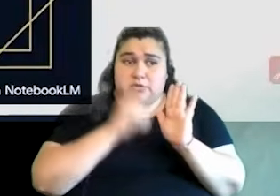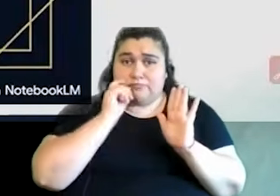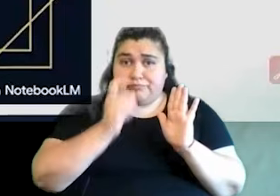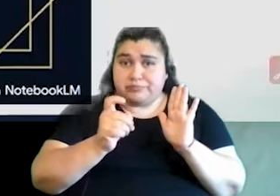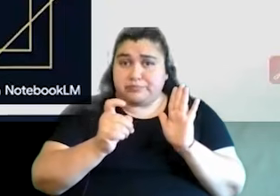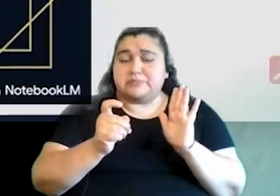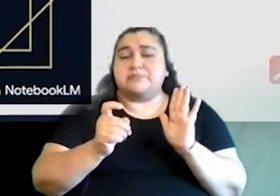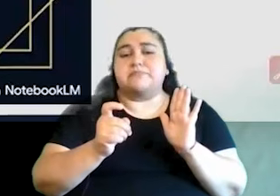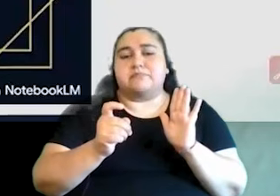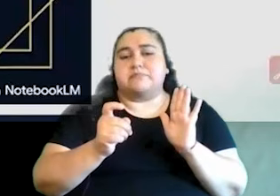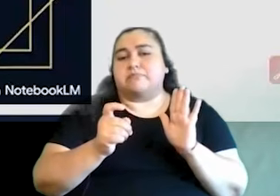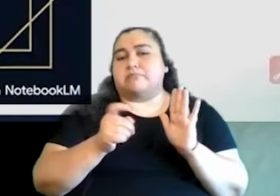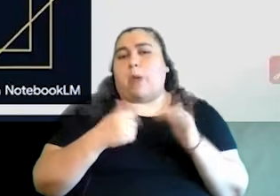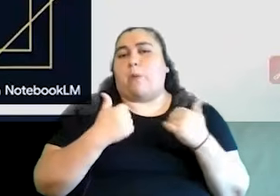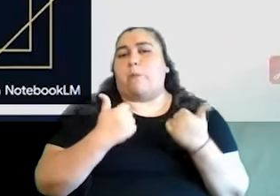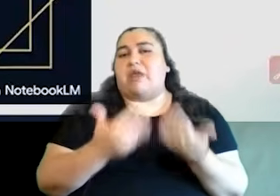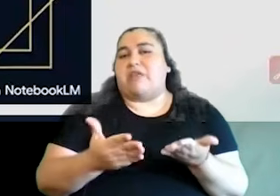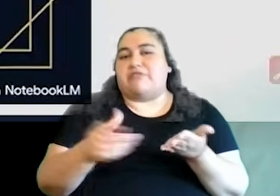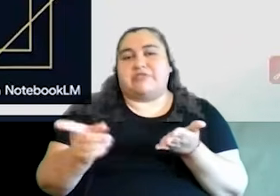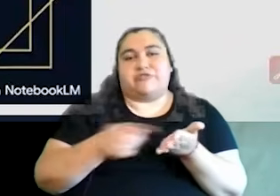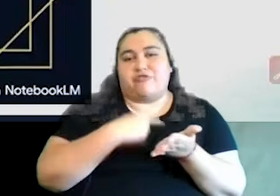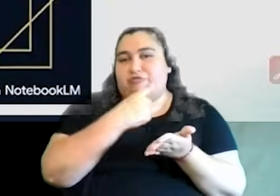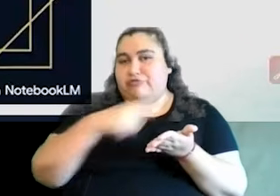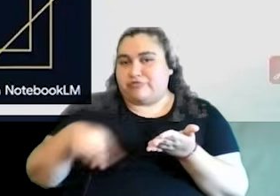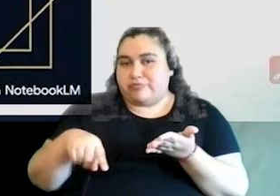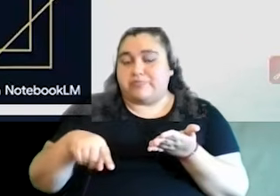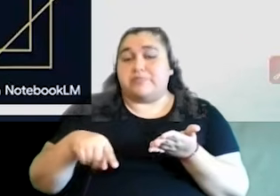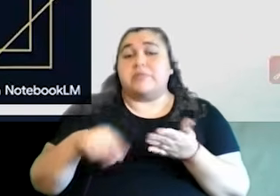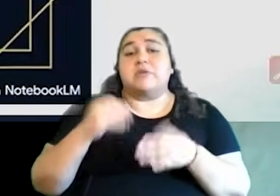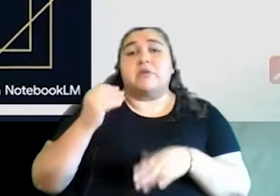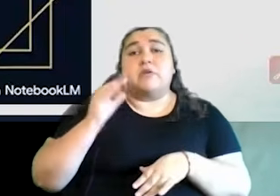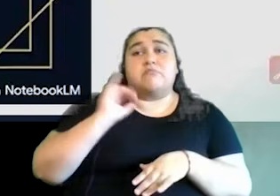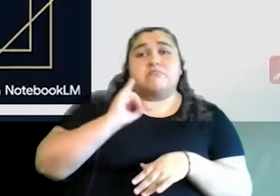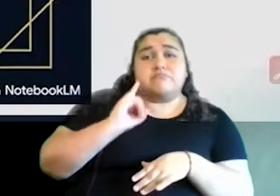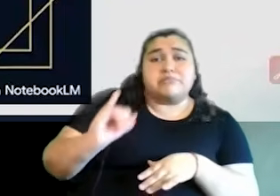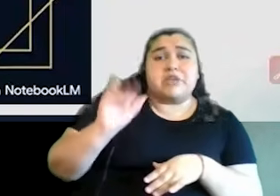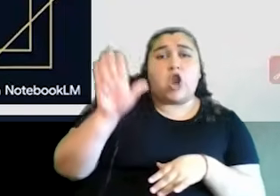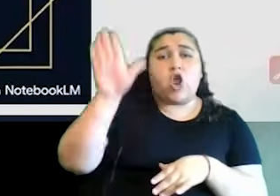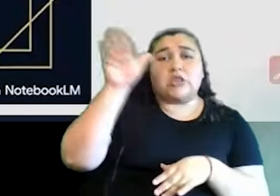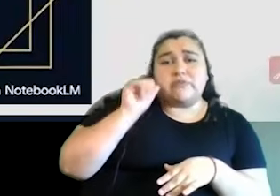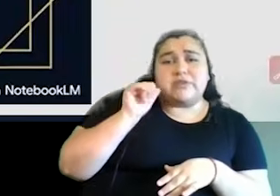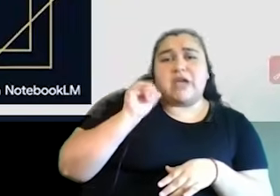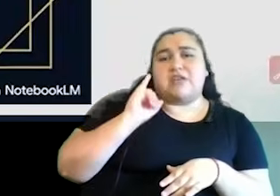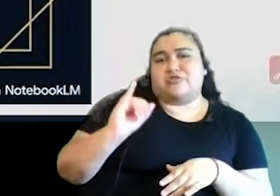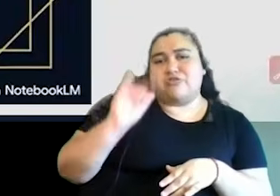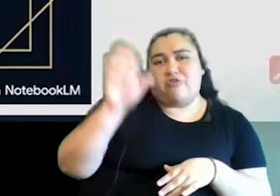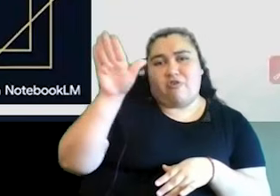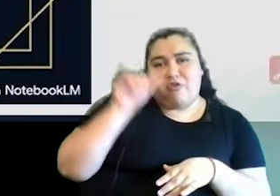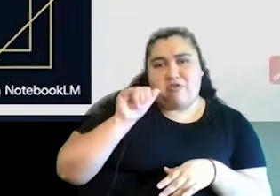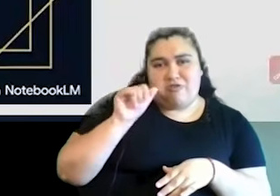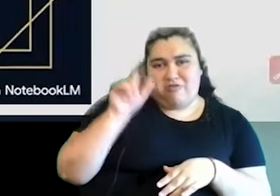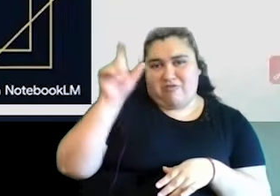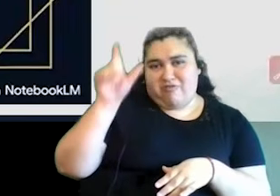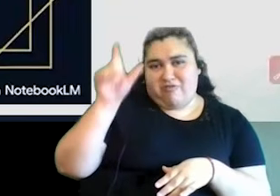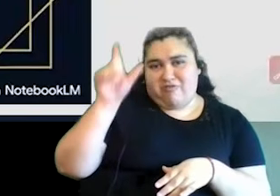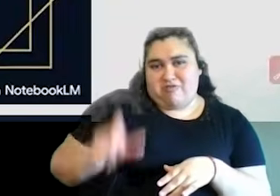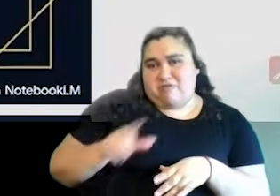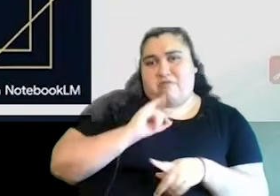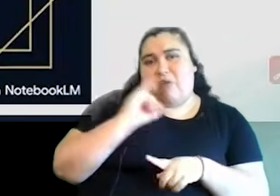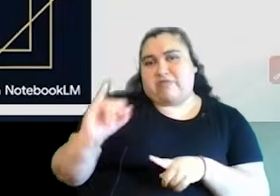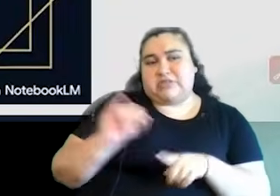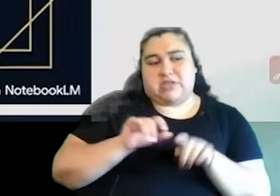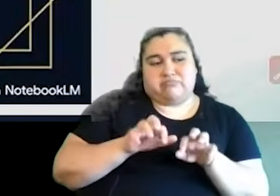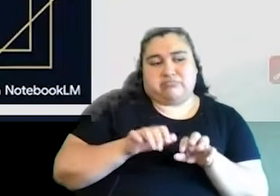estos beneficios y la notificación se le hace al contribuyente a lo que es el domicilio fiscal electrónico, porque